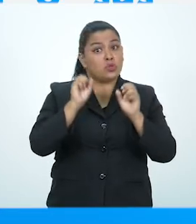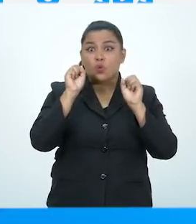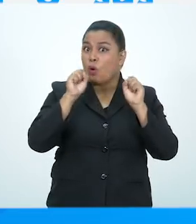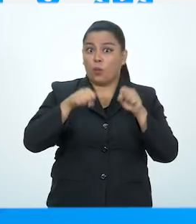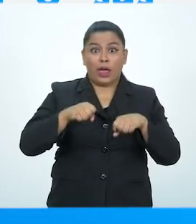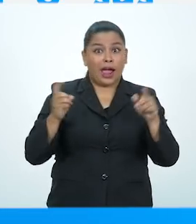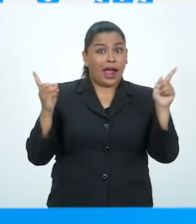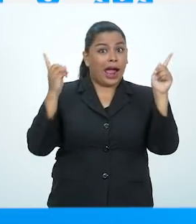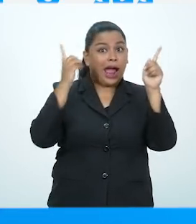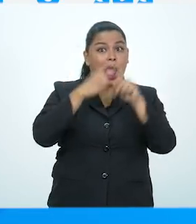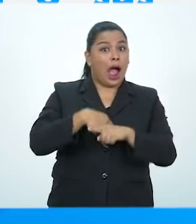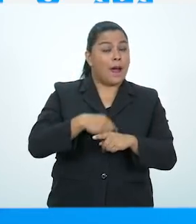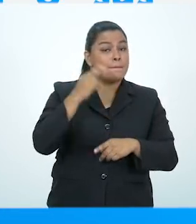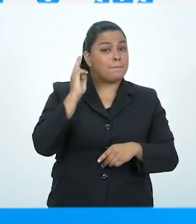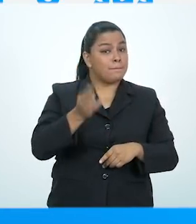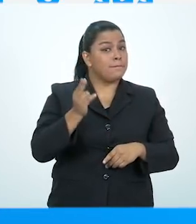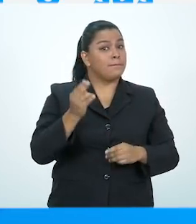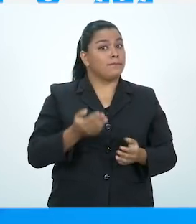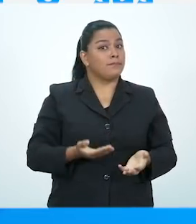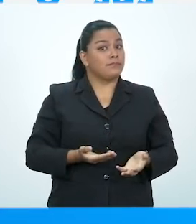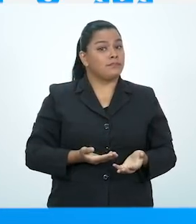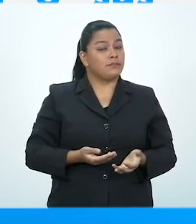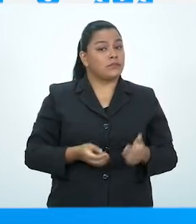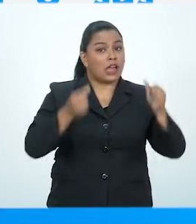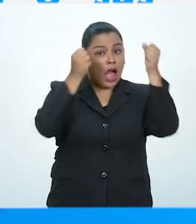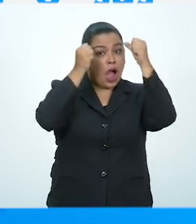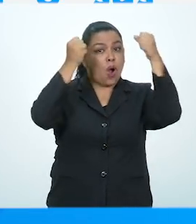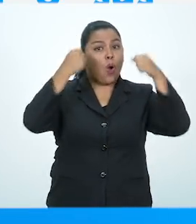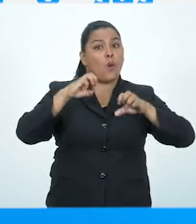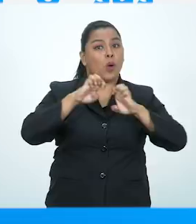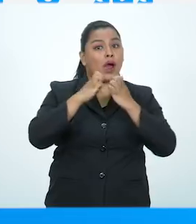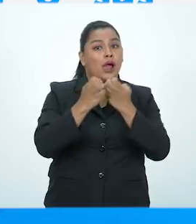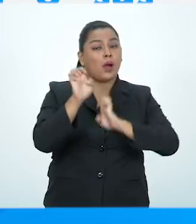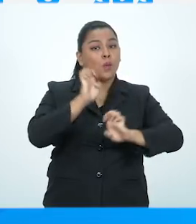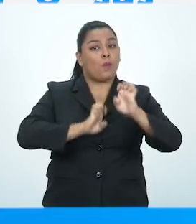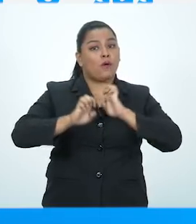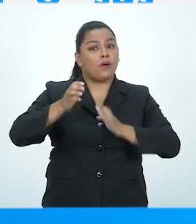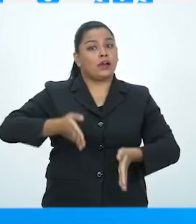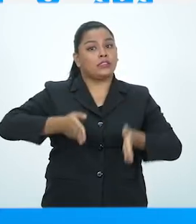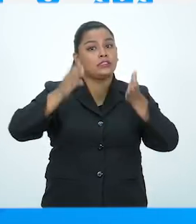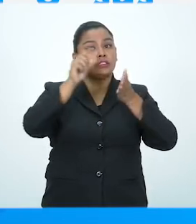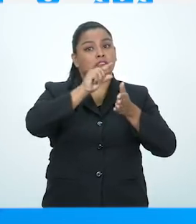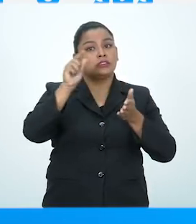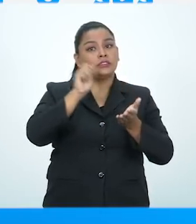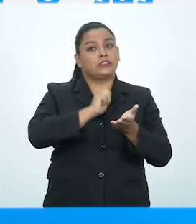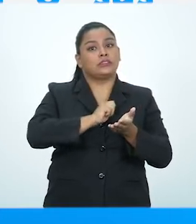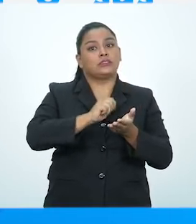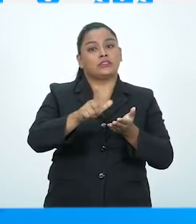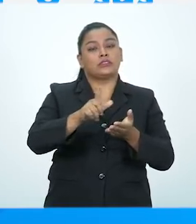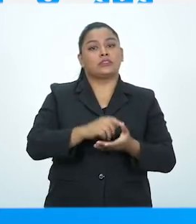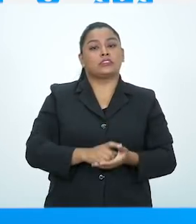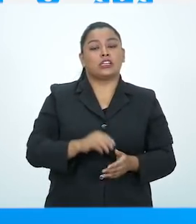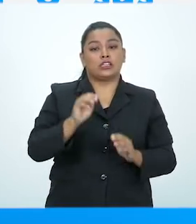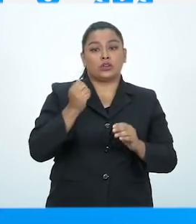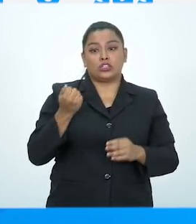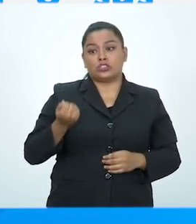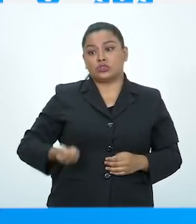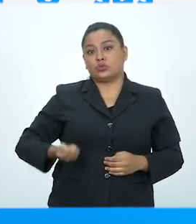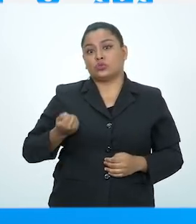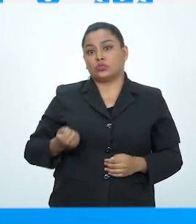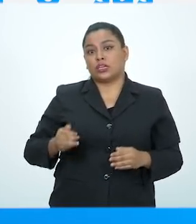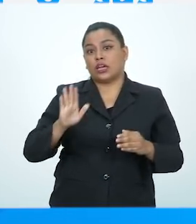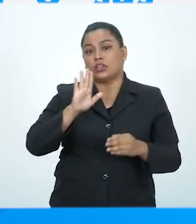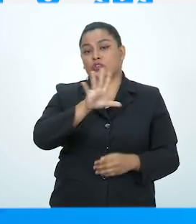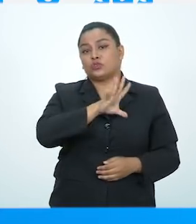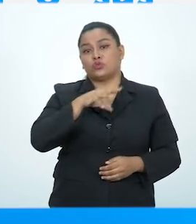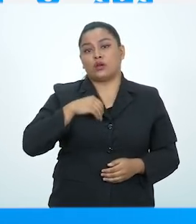hacer modificaciones a los mismos sin previo acuerdo del equipo de evaluación de la institución educativa, de los estudiantes